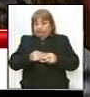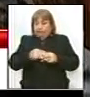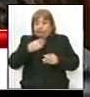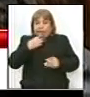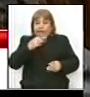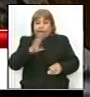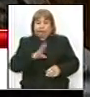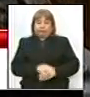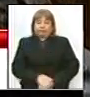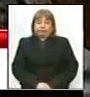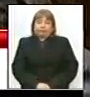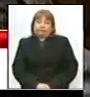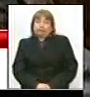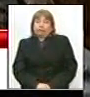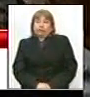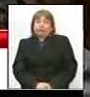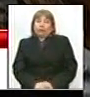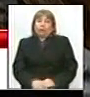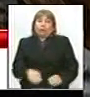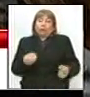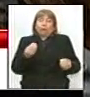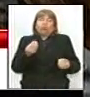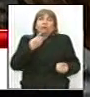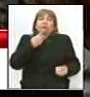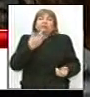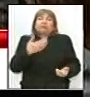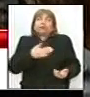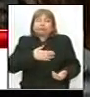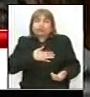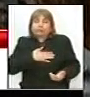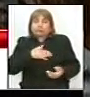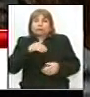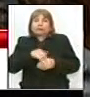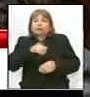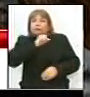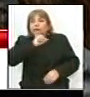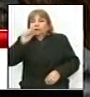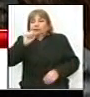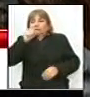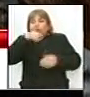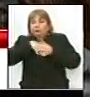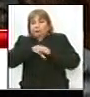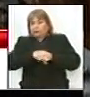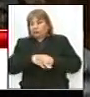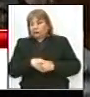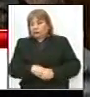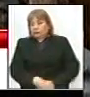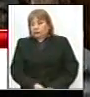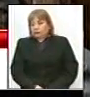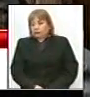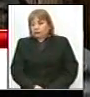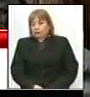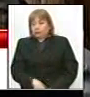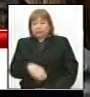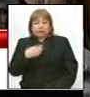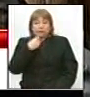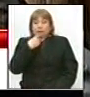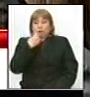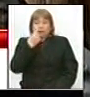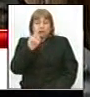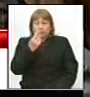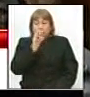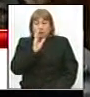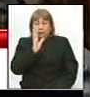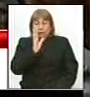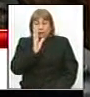hablado porque presidente yo he votado en contra de esa ciudad viento y no me he pronunciado en el